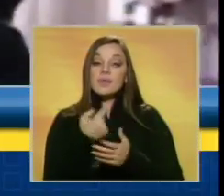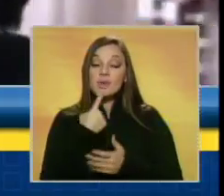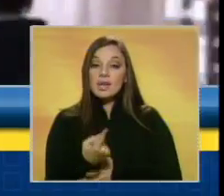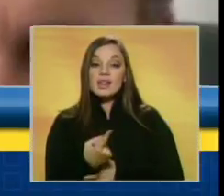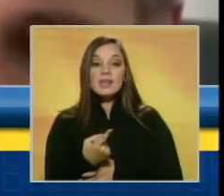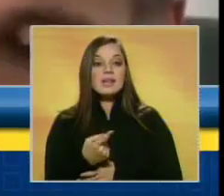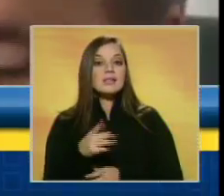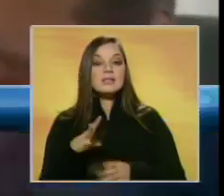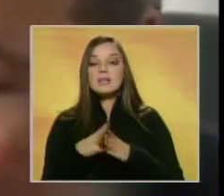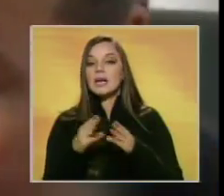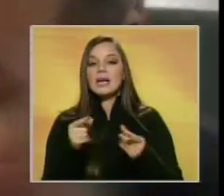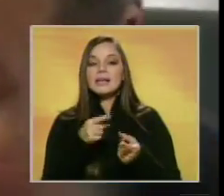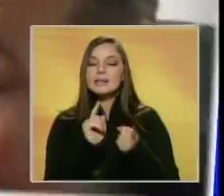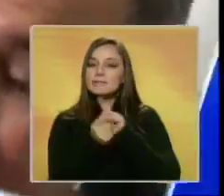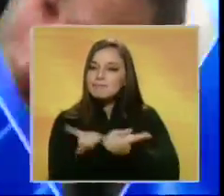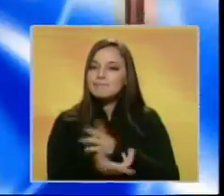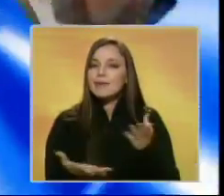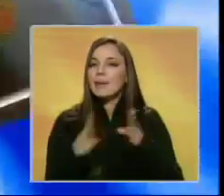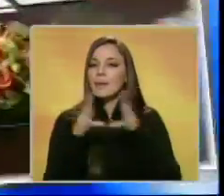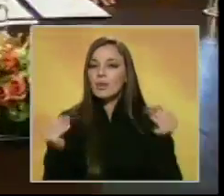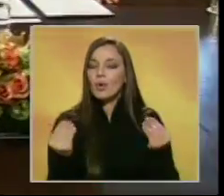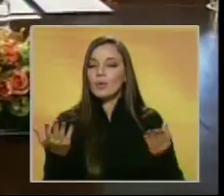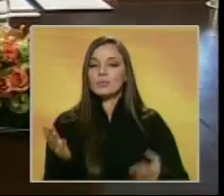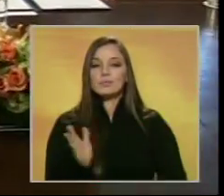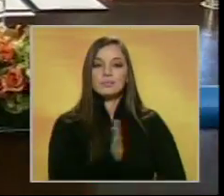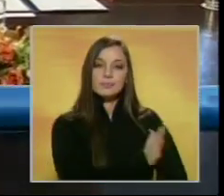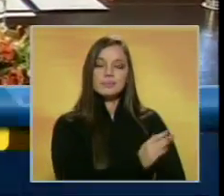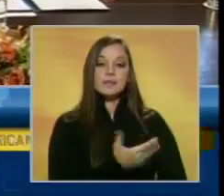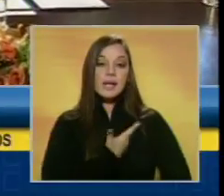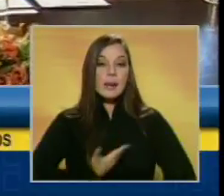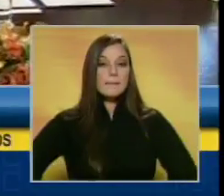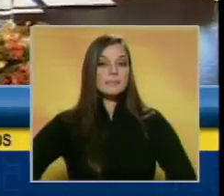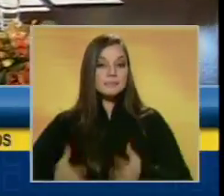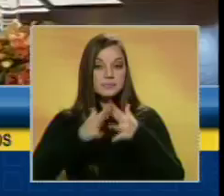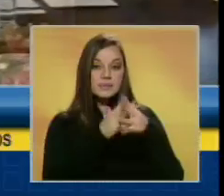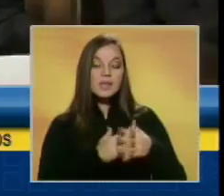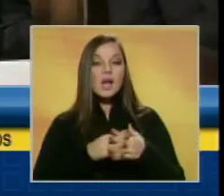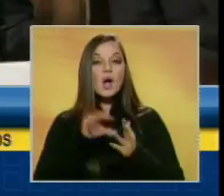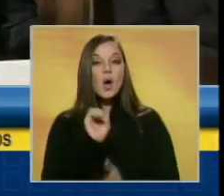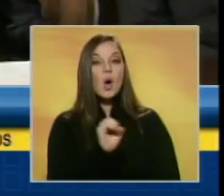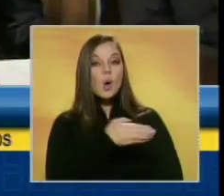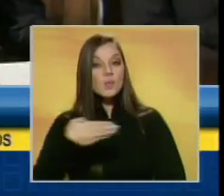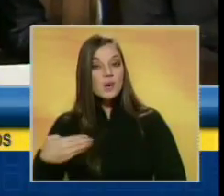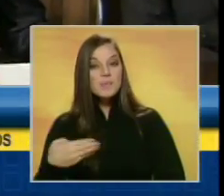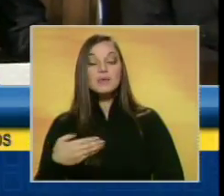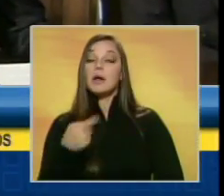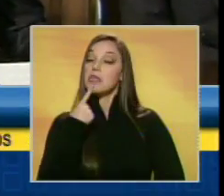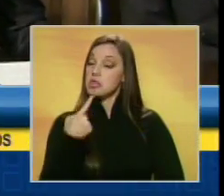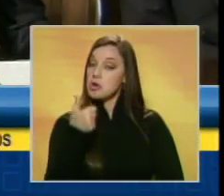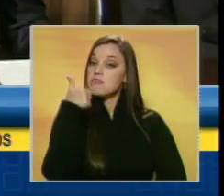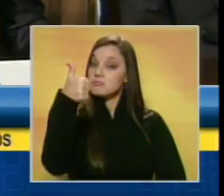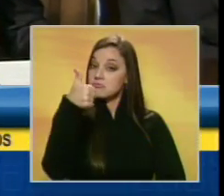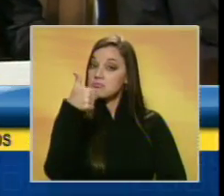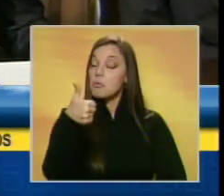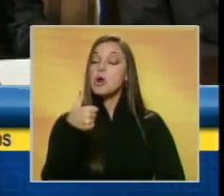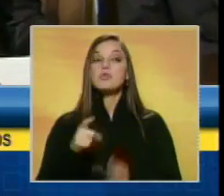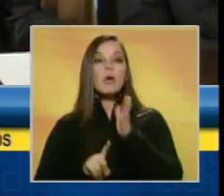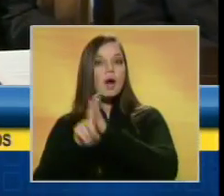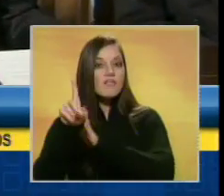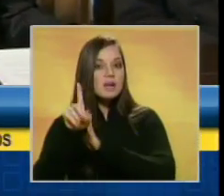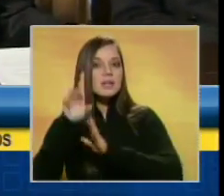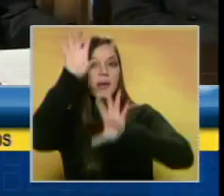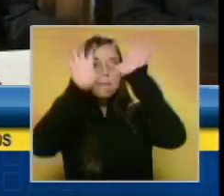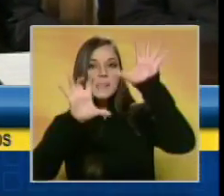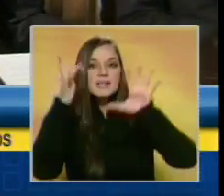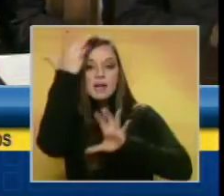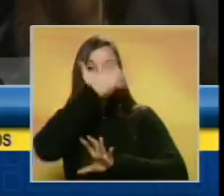cambia todo el panorama. El presidente estadounidense Barack Obama aplaudió los avances de los países africanos